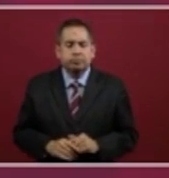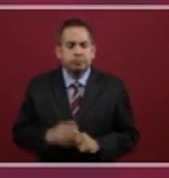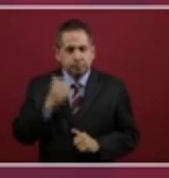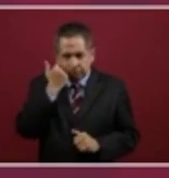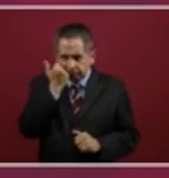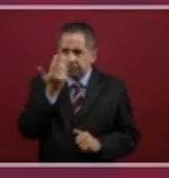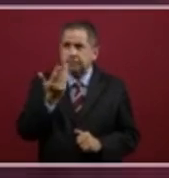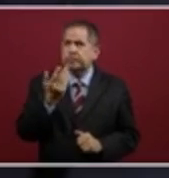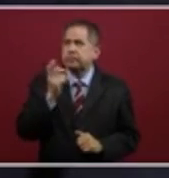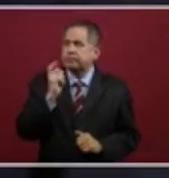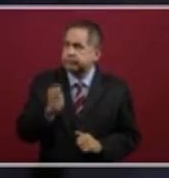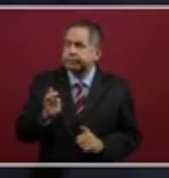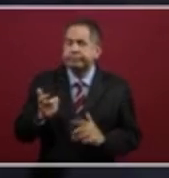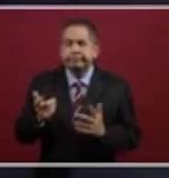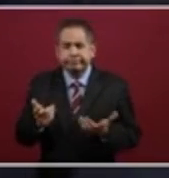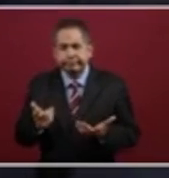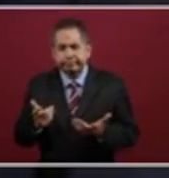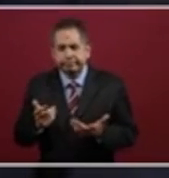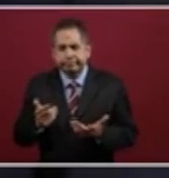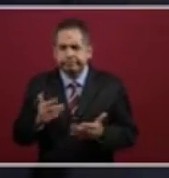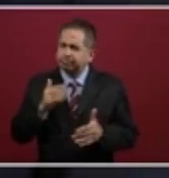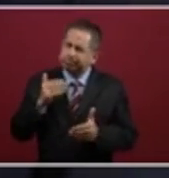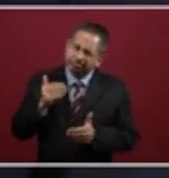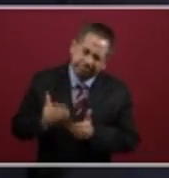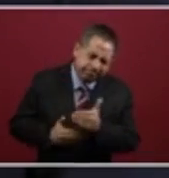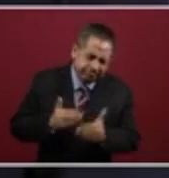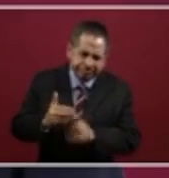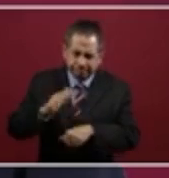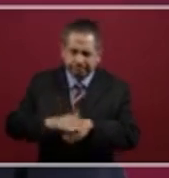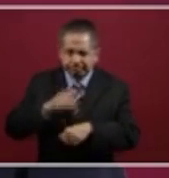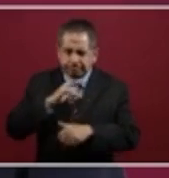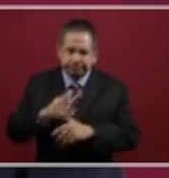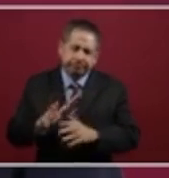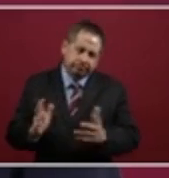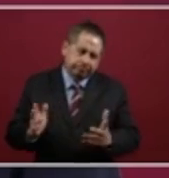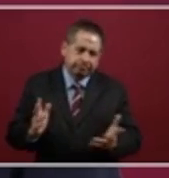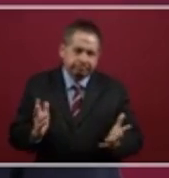quisiéramos que se avanzara más. ¿Sí?